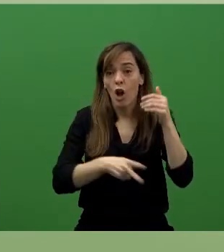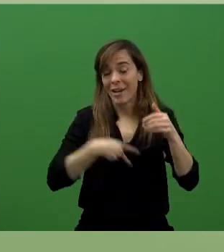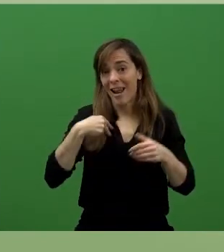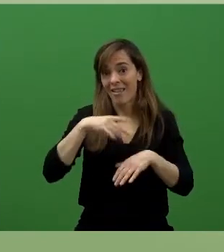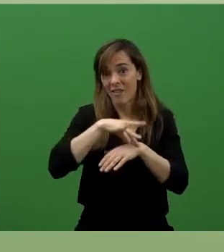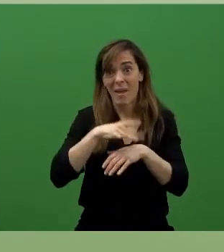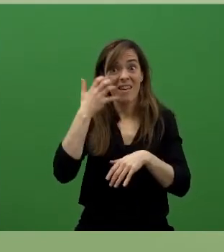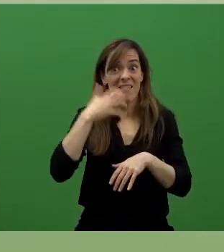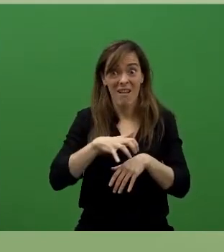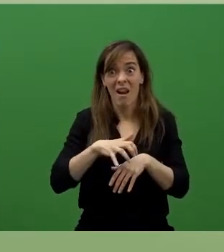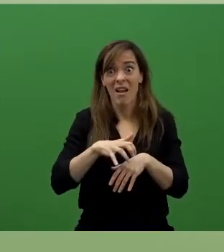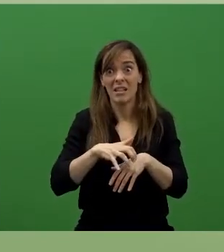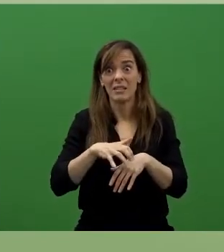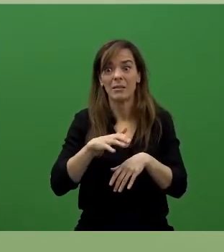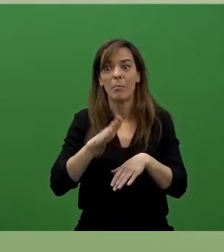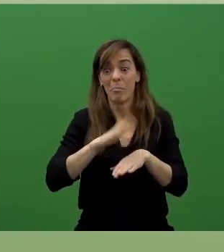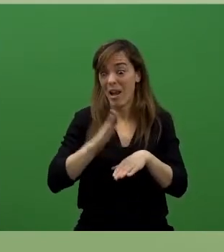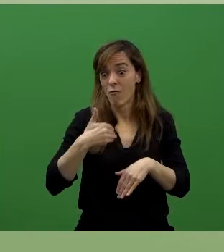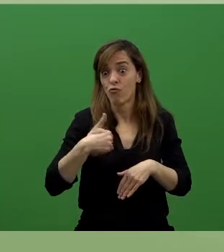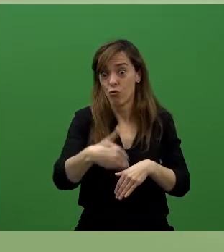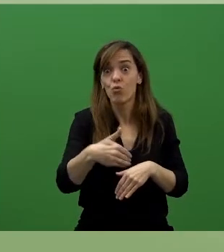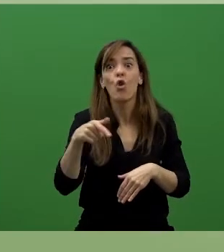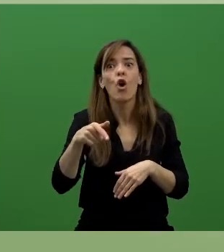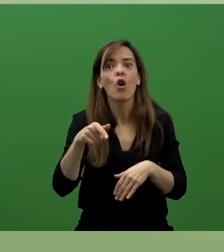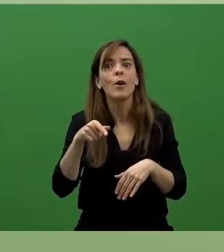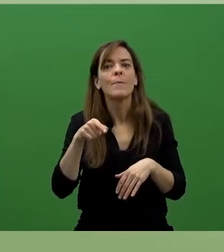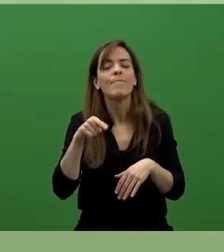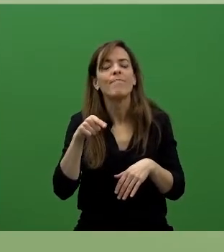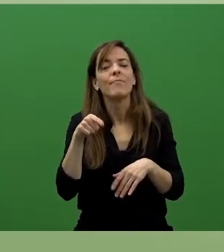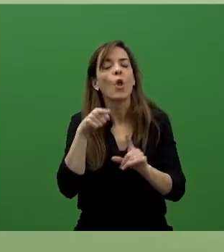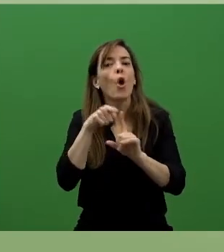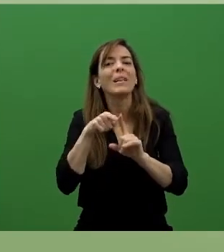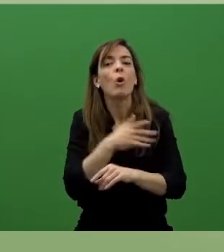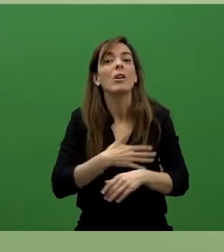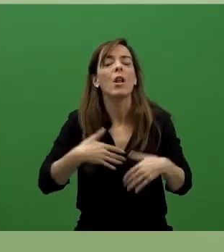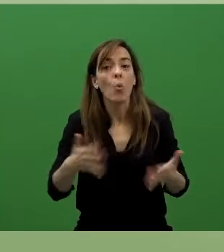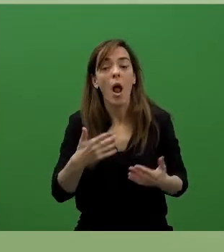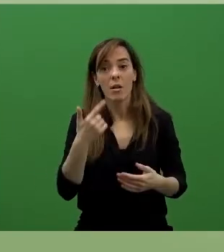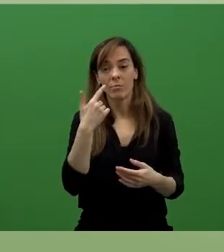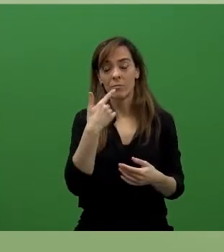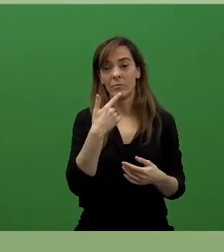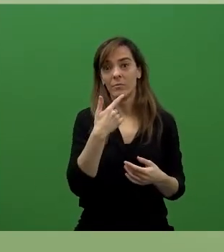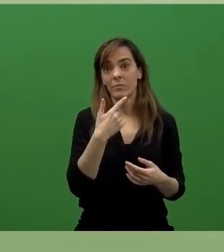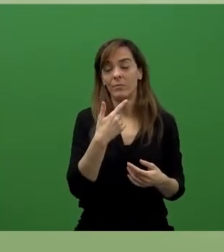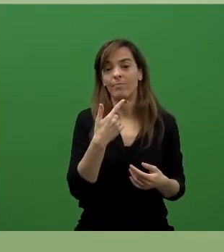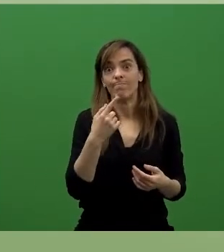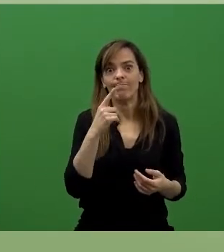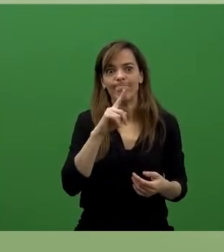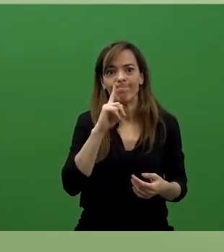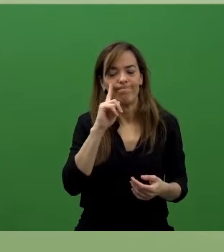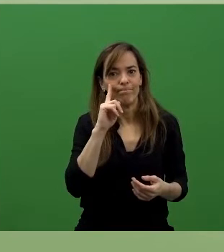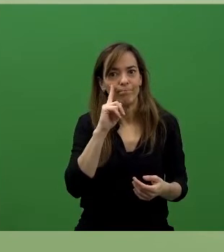para el 2027, o su visión, es que se pueda proveer de un diagnóstico y un cuidado adecuado y de